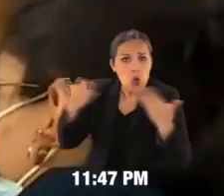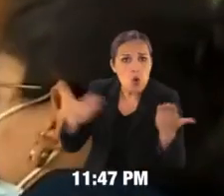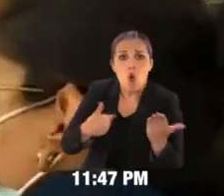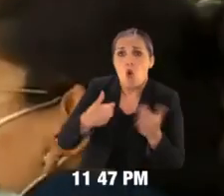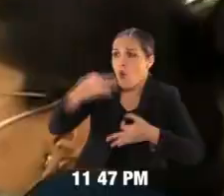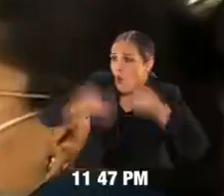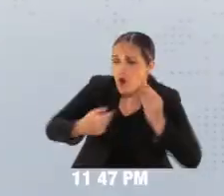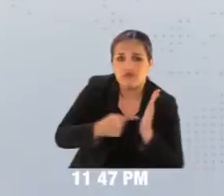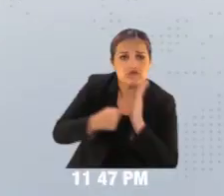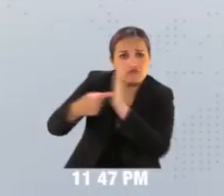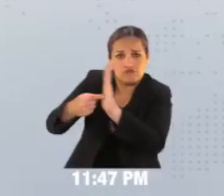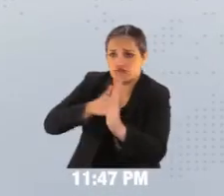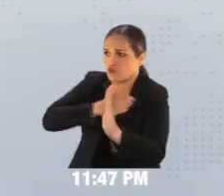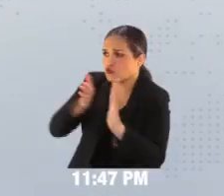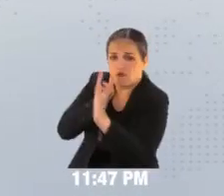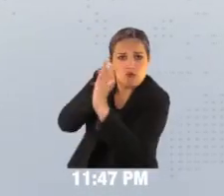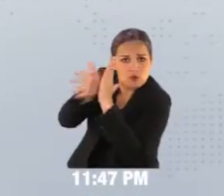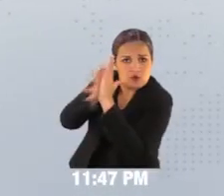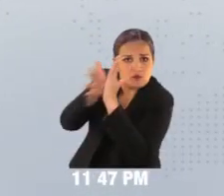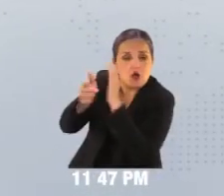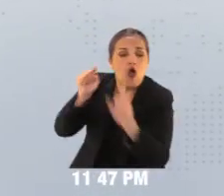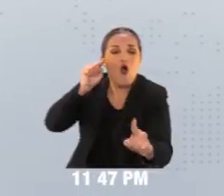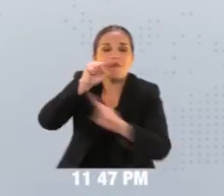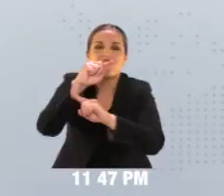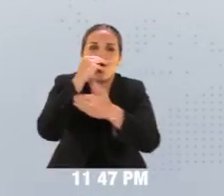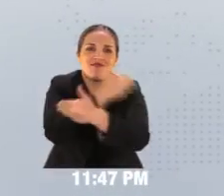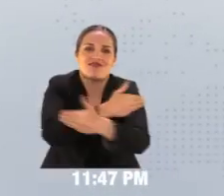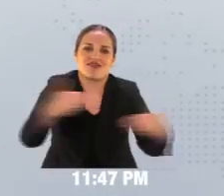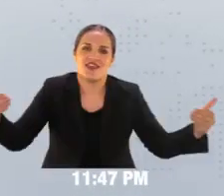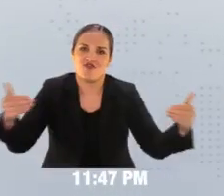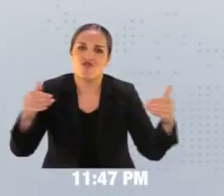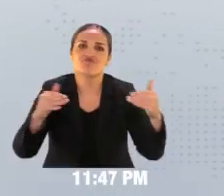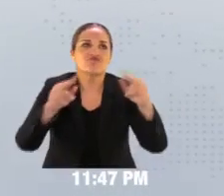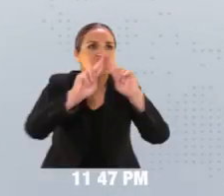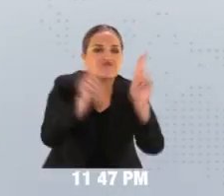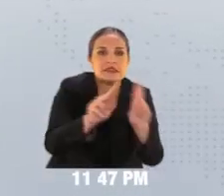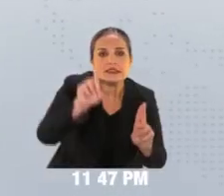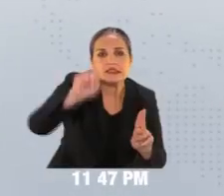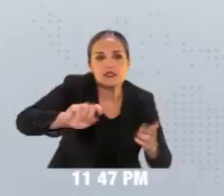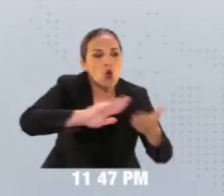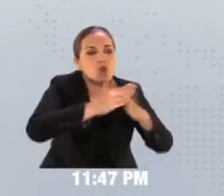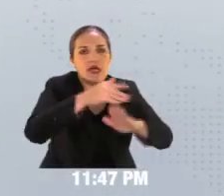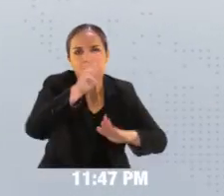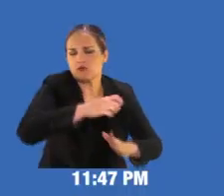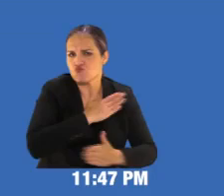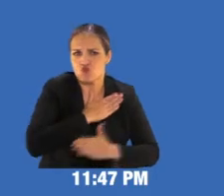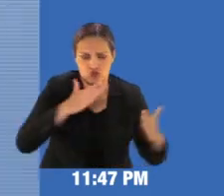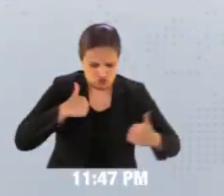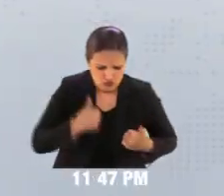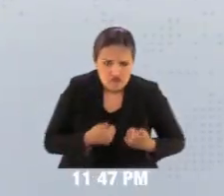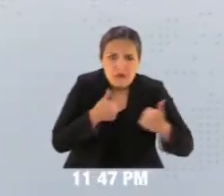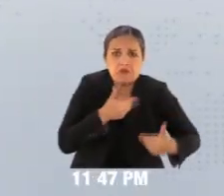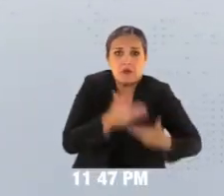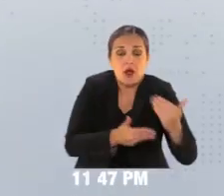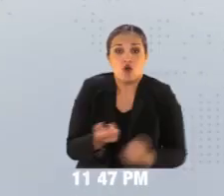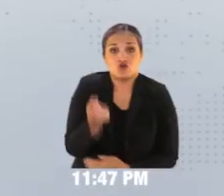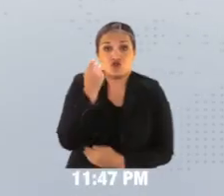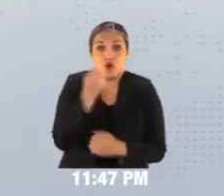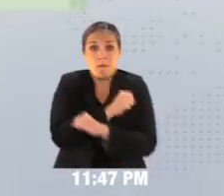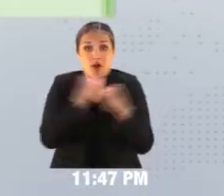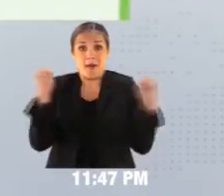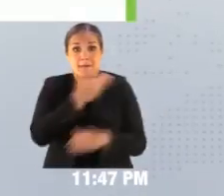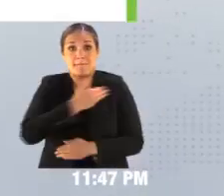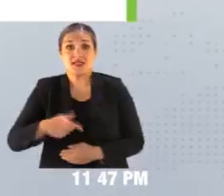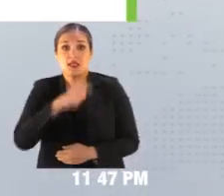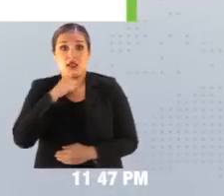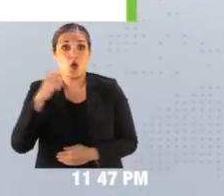en salvaguarda de los intereses de los niños y comunidades necesitadas. Esta mañana, en una entrevista radial, el presidente Iván Duque defendió la